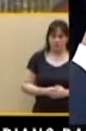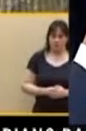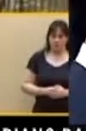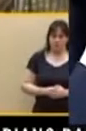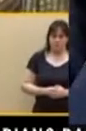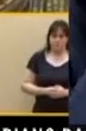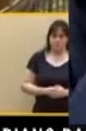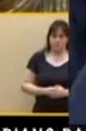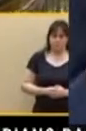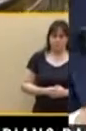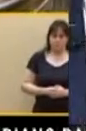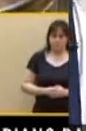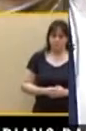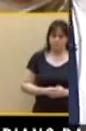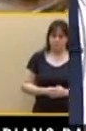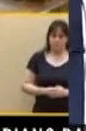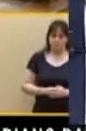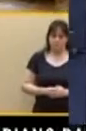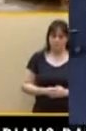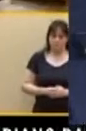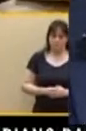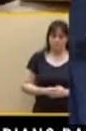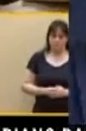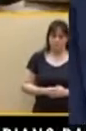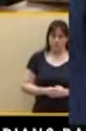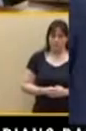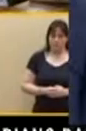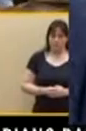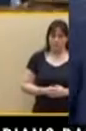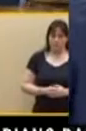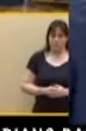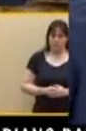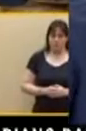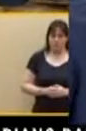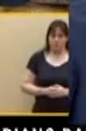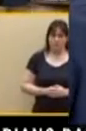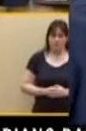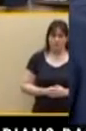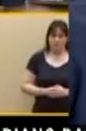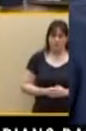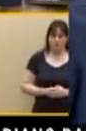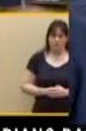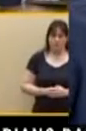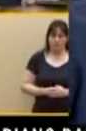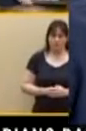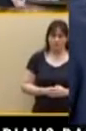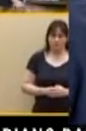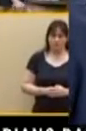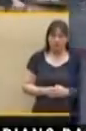si digo que un nivel de digamos que de apoyo que era mariano rajoy